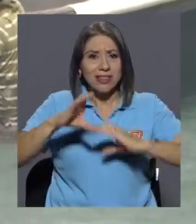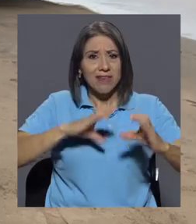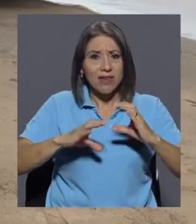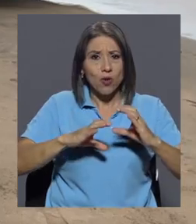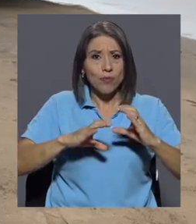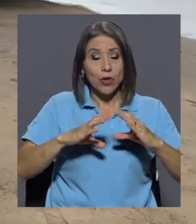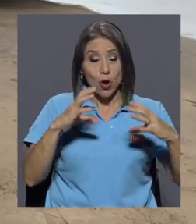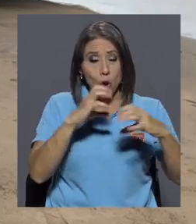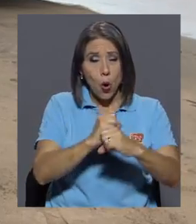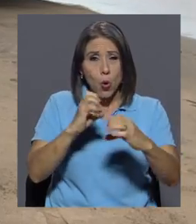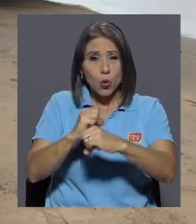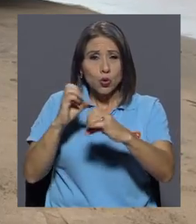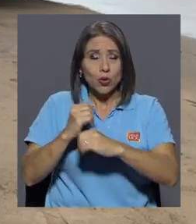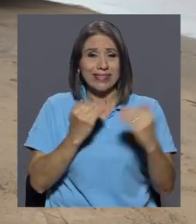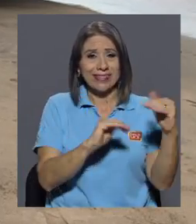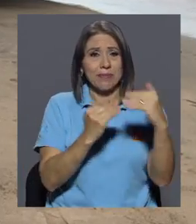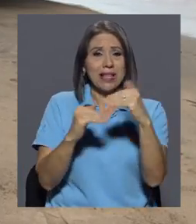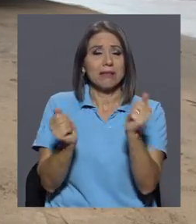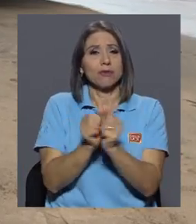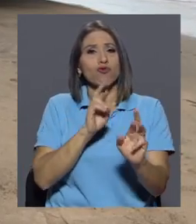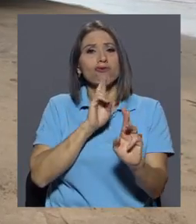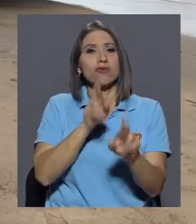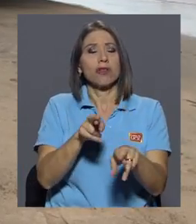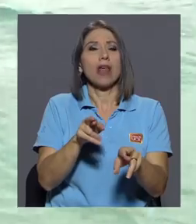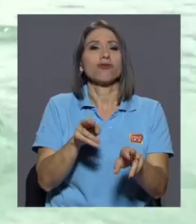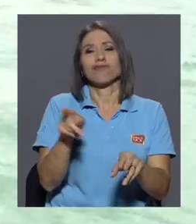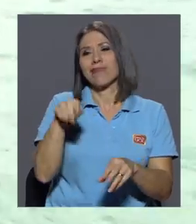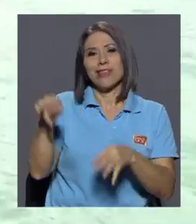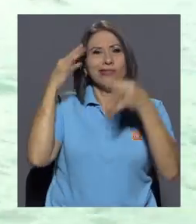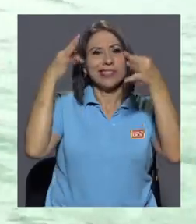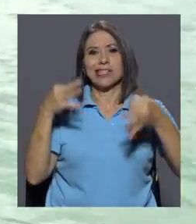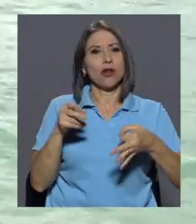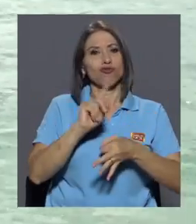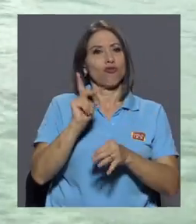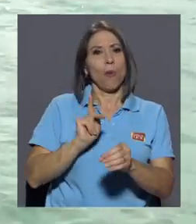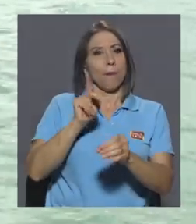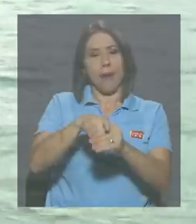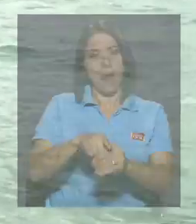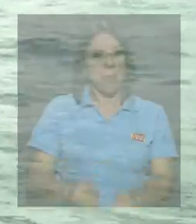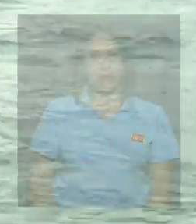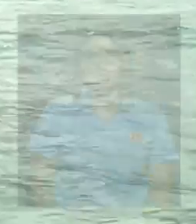y las conclusiones limitadas que podía obtener de los resultados y decidieron no participar.